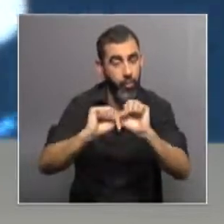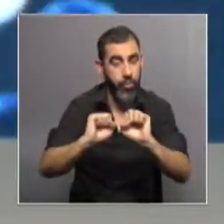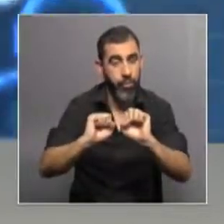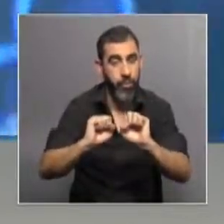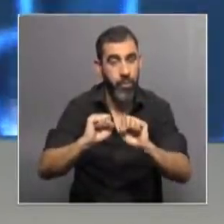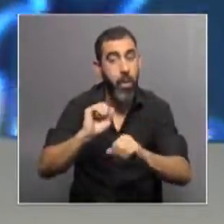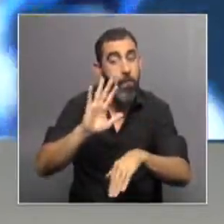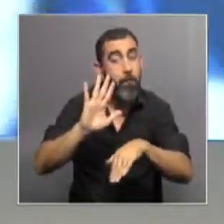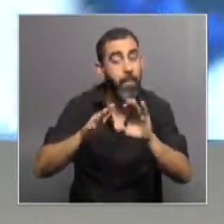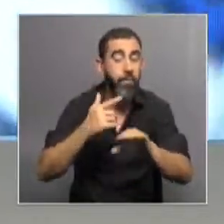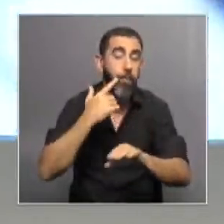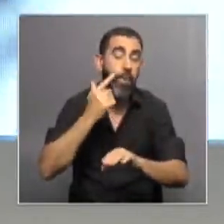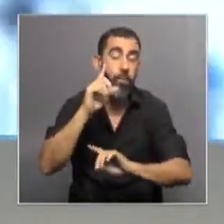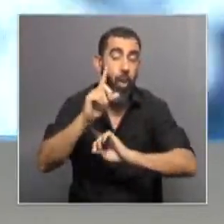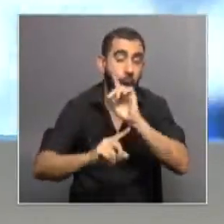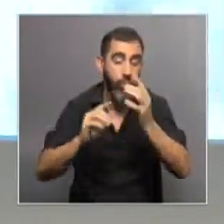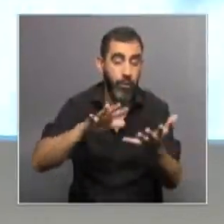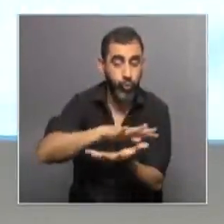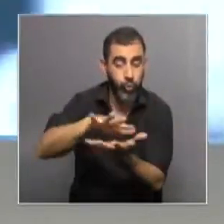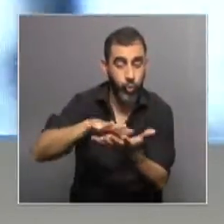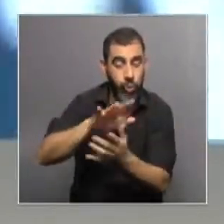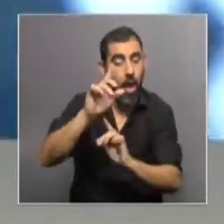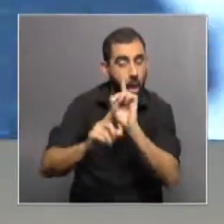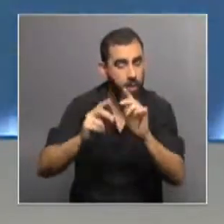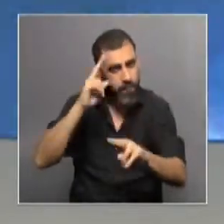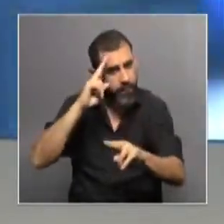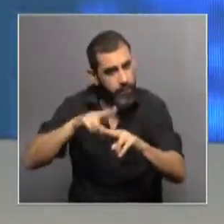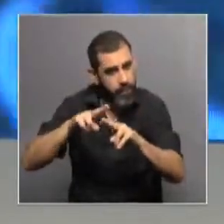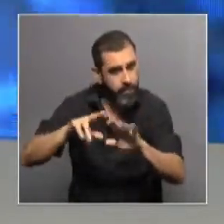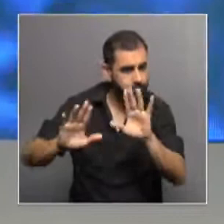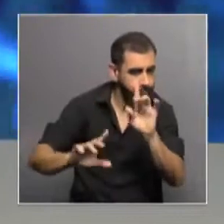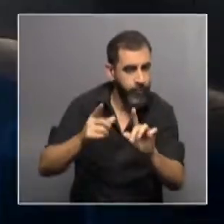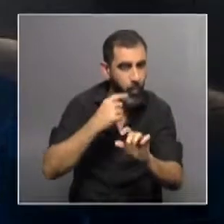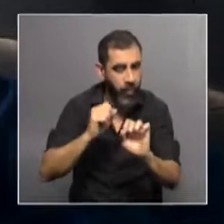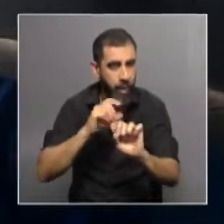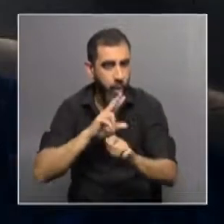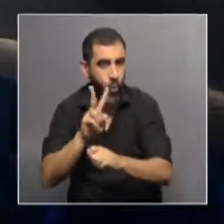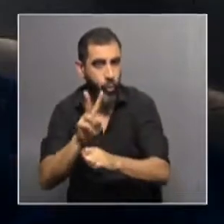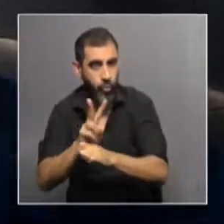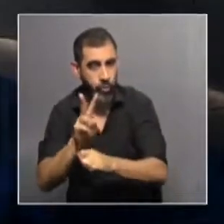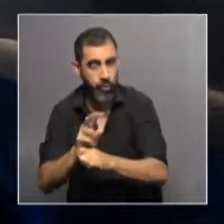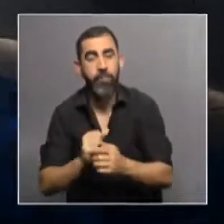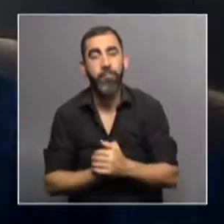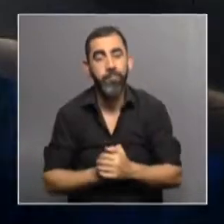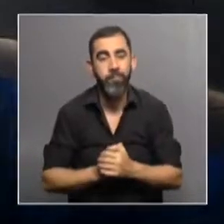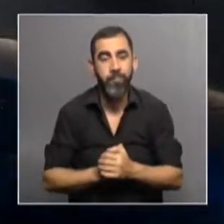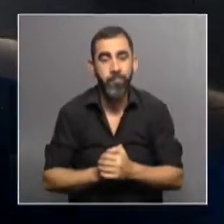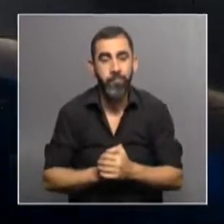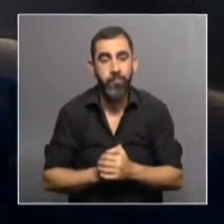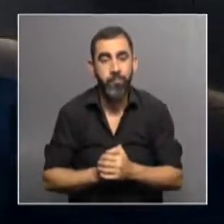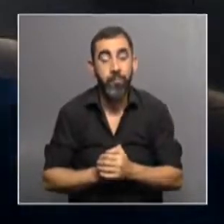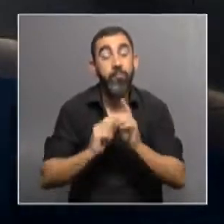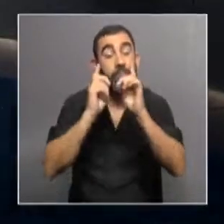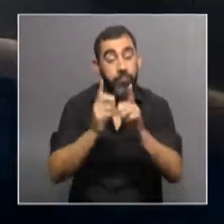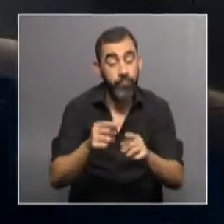Aumento en algunas determinadas zonas que hay alguna anomalía congénita y ahí poderla medir. Y también eso tiene que ver,